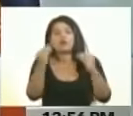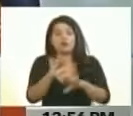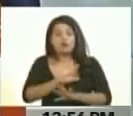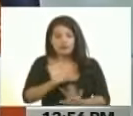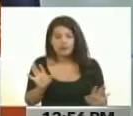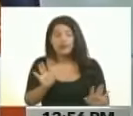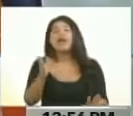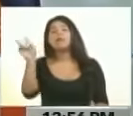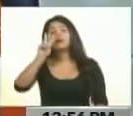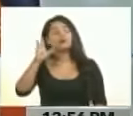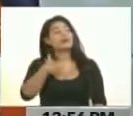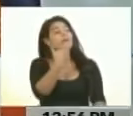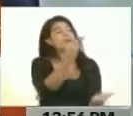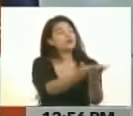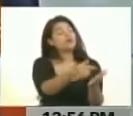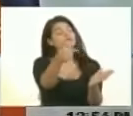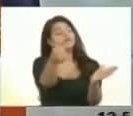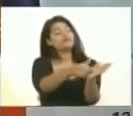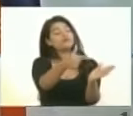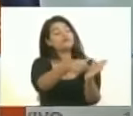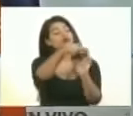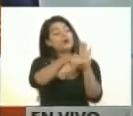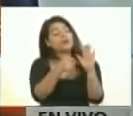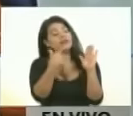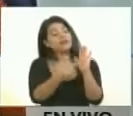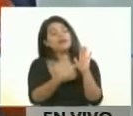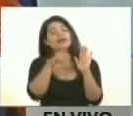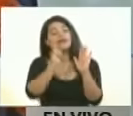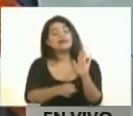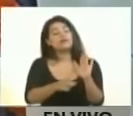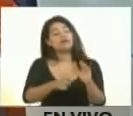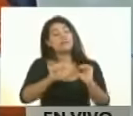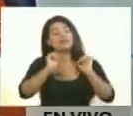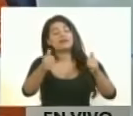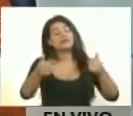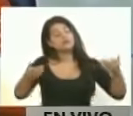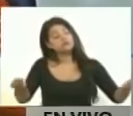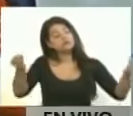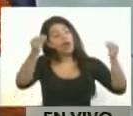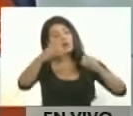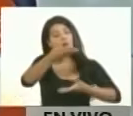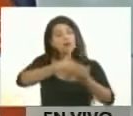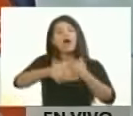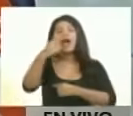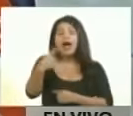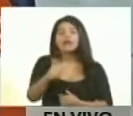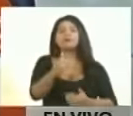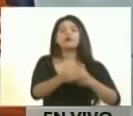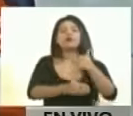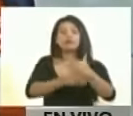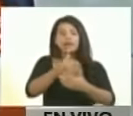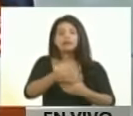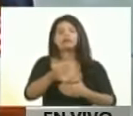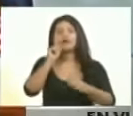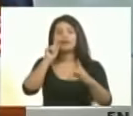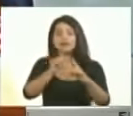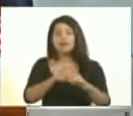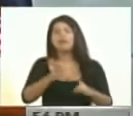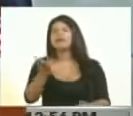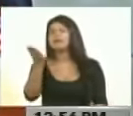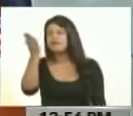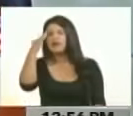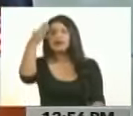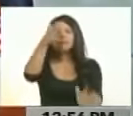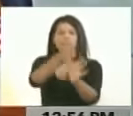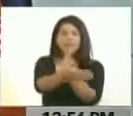ha activado el mecanismo de resolución de controversias que contempla un procedimiento para el conocimiento de la controversia en cuanto